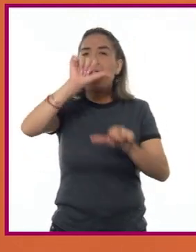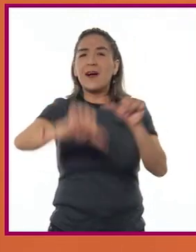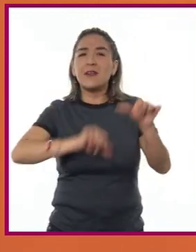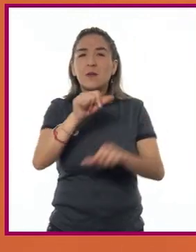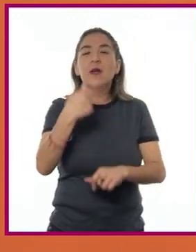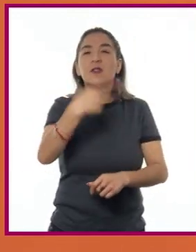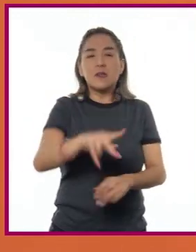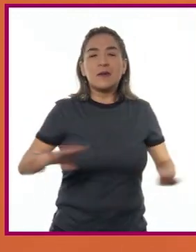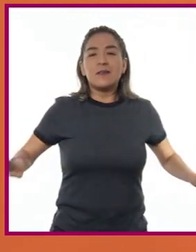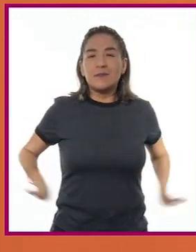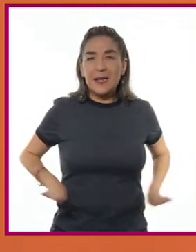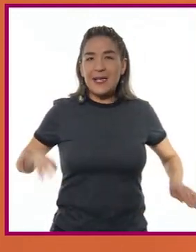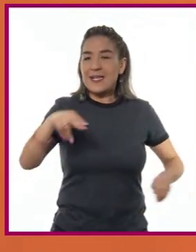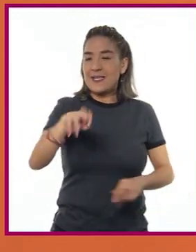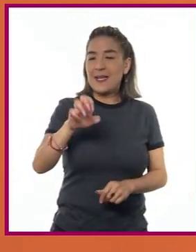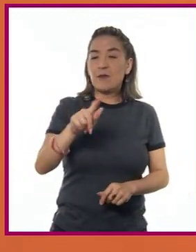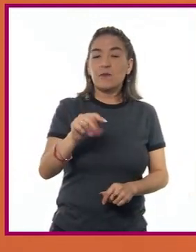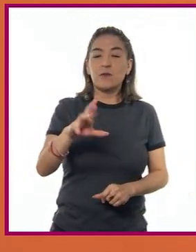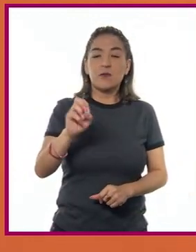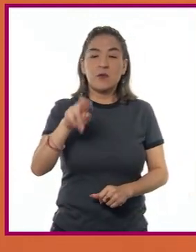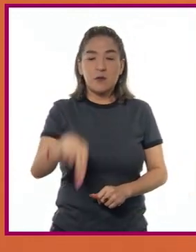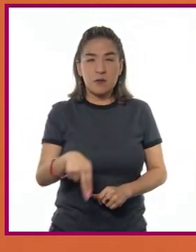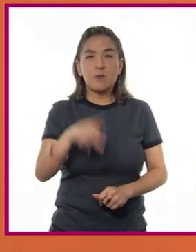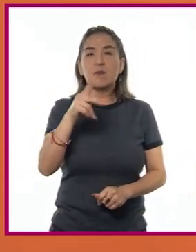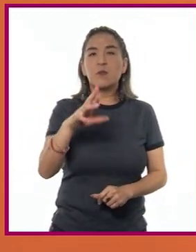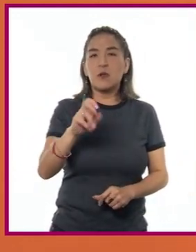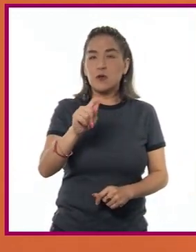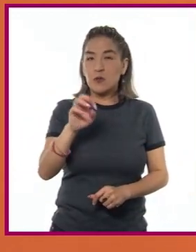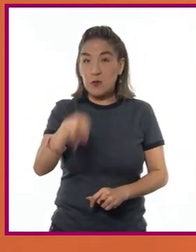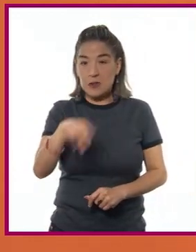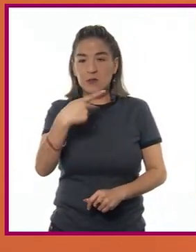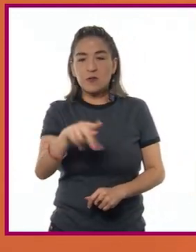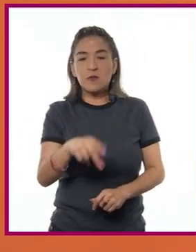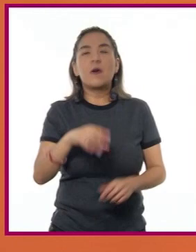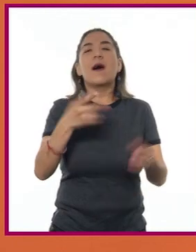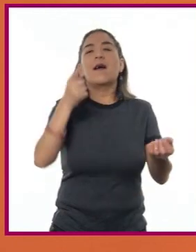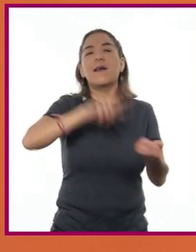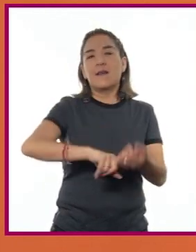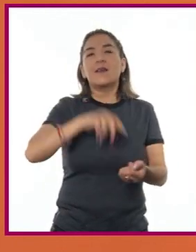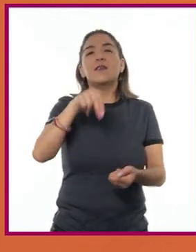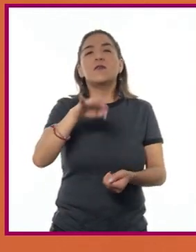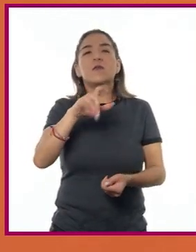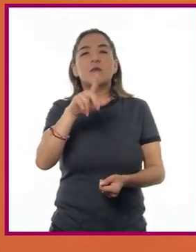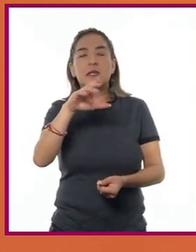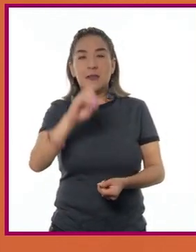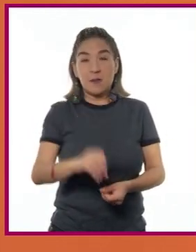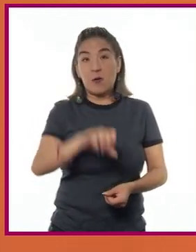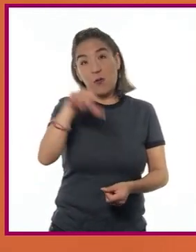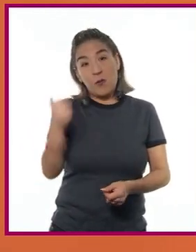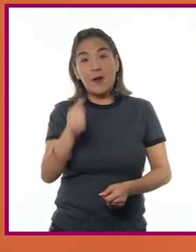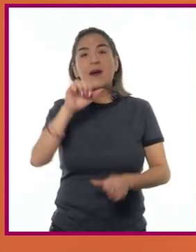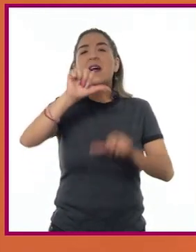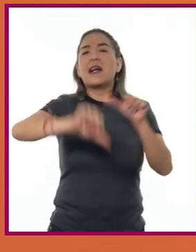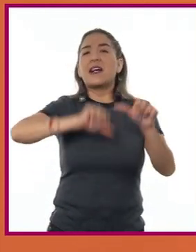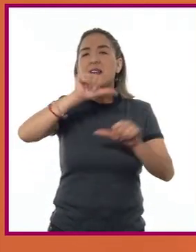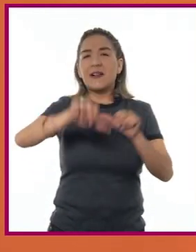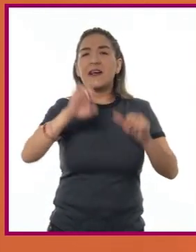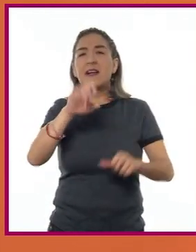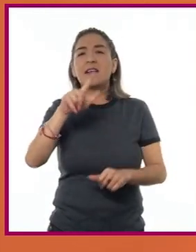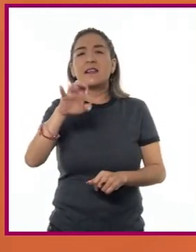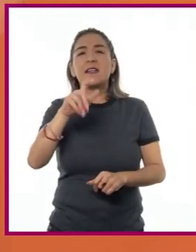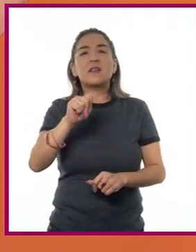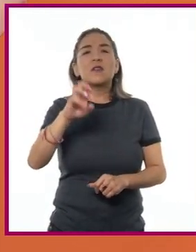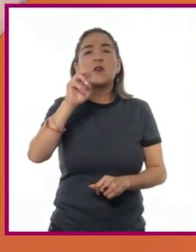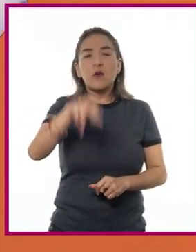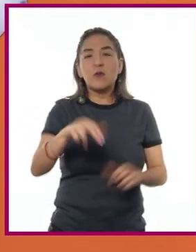por protones y neutrones que se encuentran en su núcleo, mientras que los electrones están distribuidos en